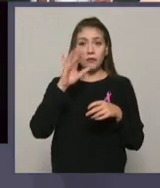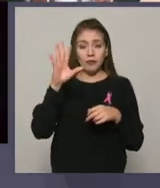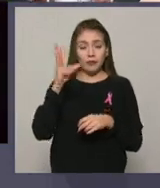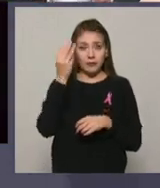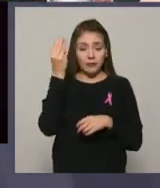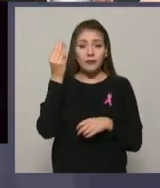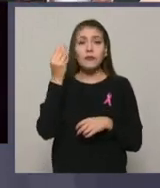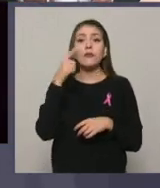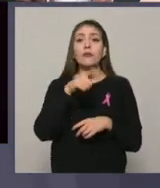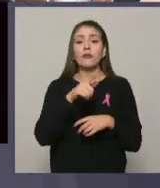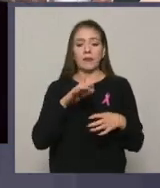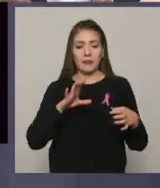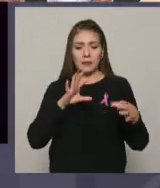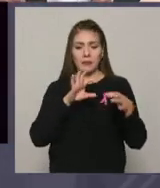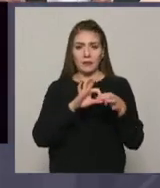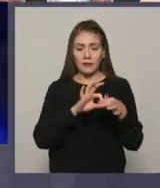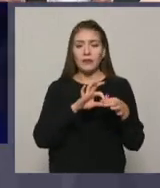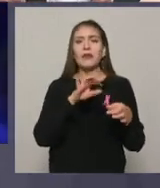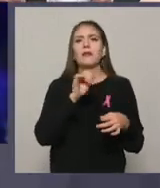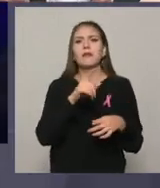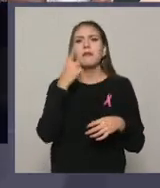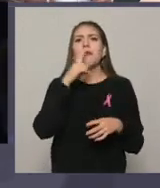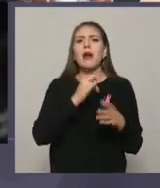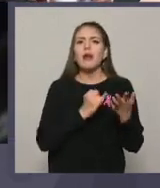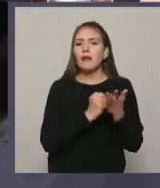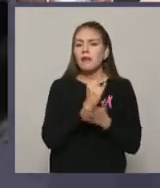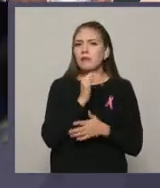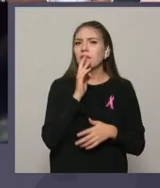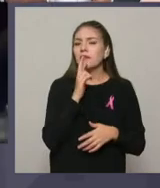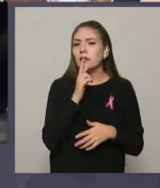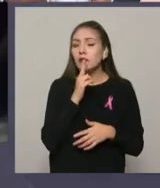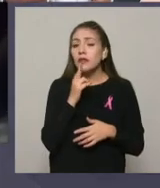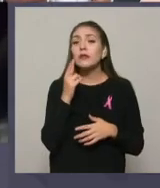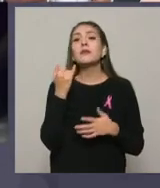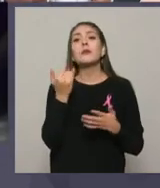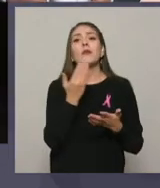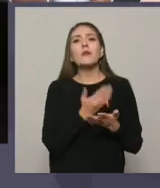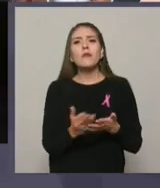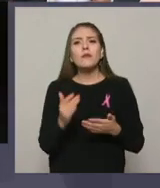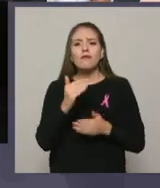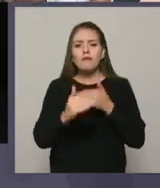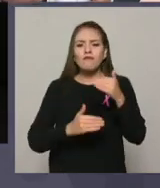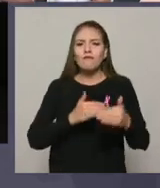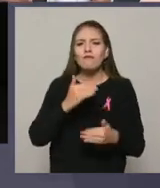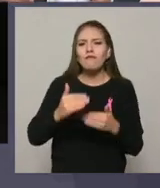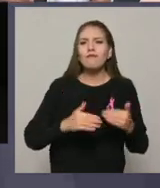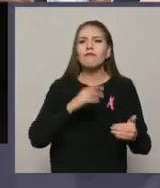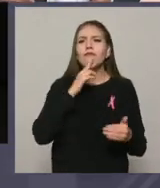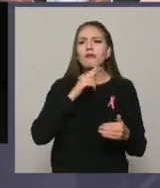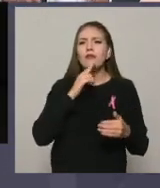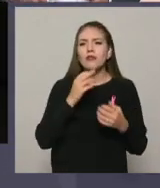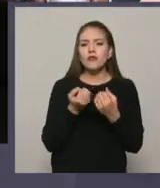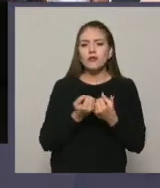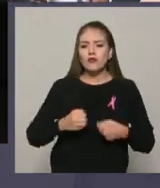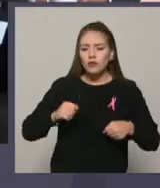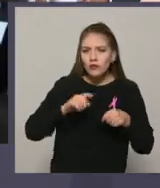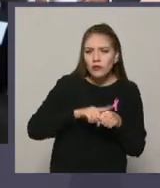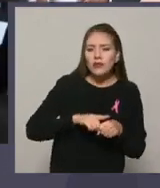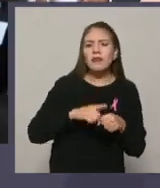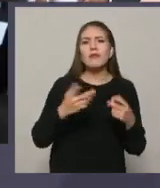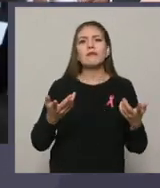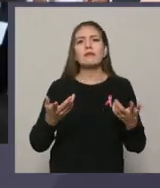no solamente con la mejor toma de decisiones, sino con el avance de las naciones, con el avance de las sociedades. Los